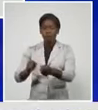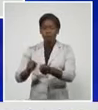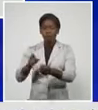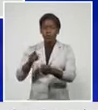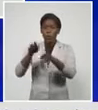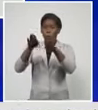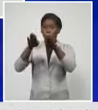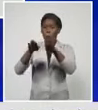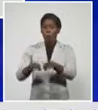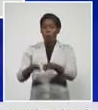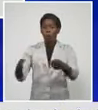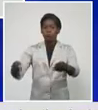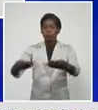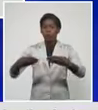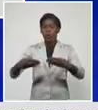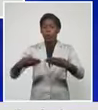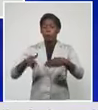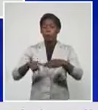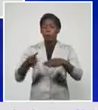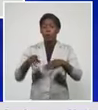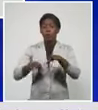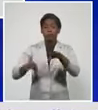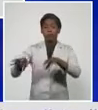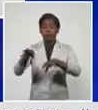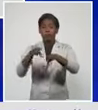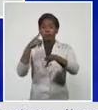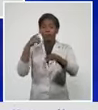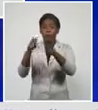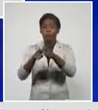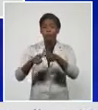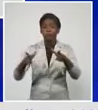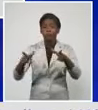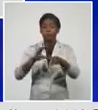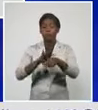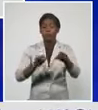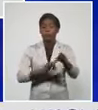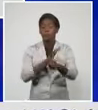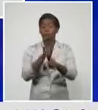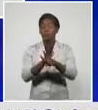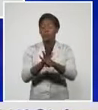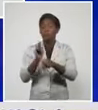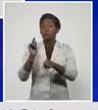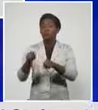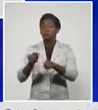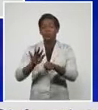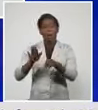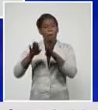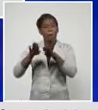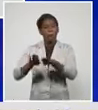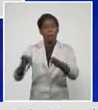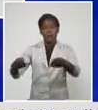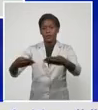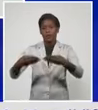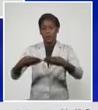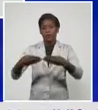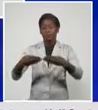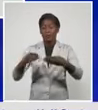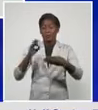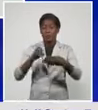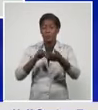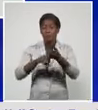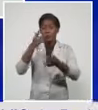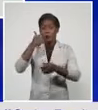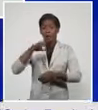cuarentena en un número elevado de sus territorios, incluyendo París,